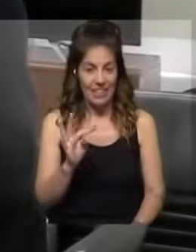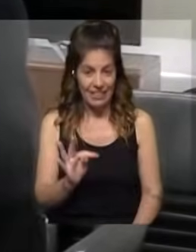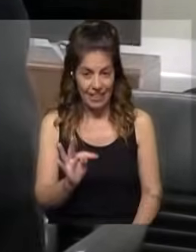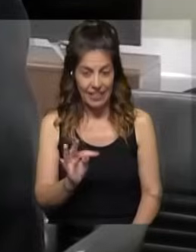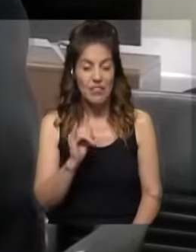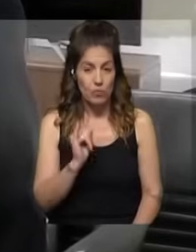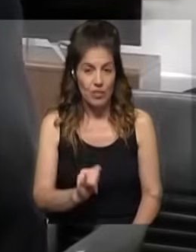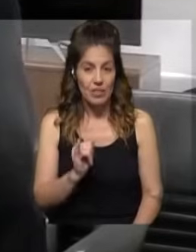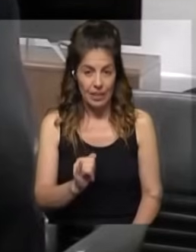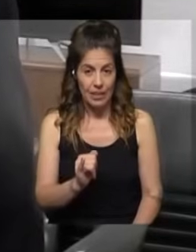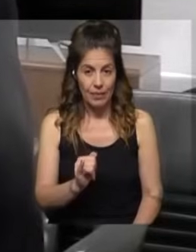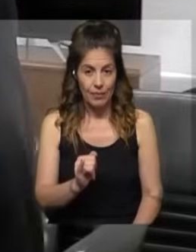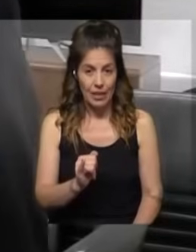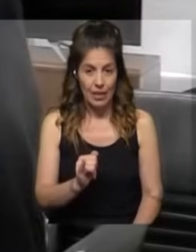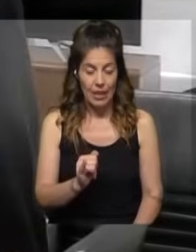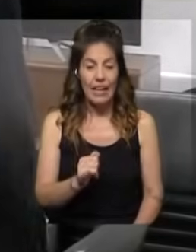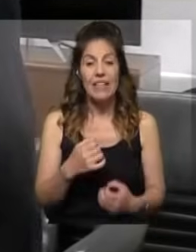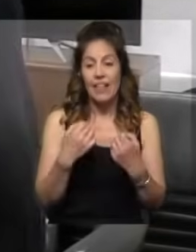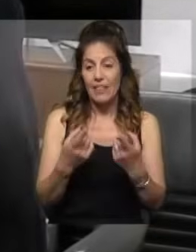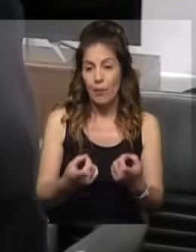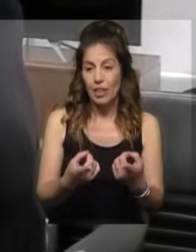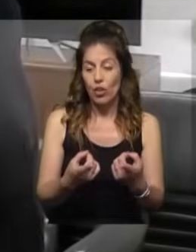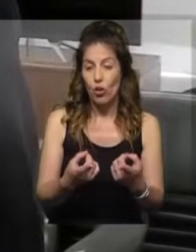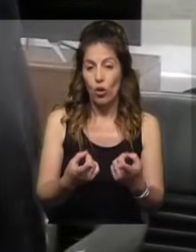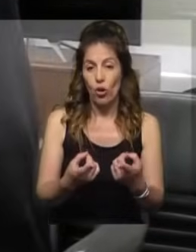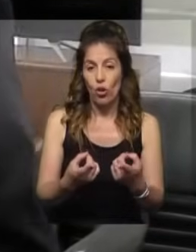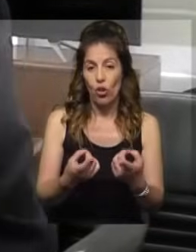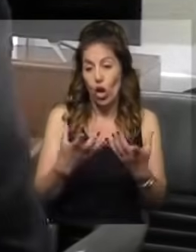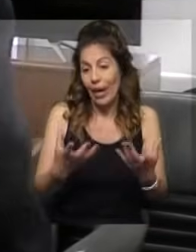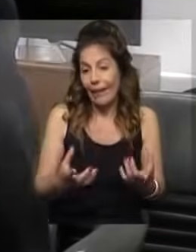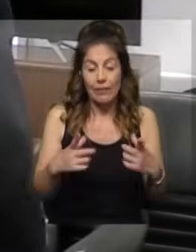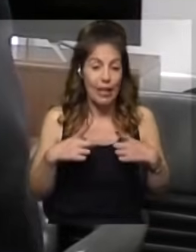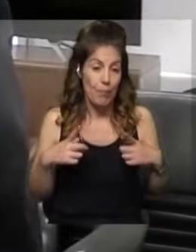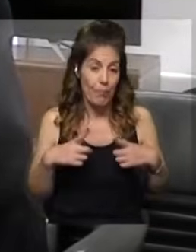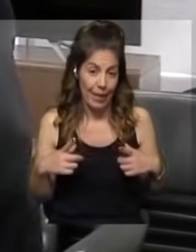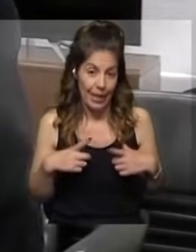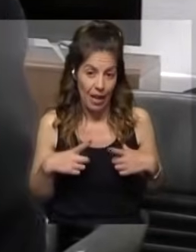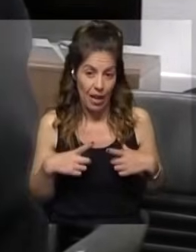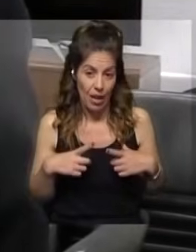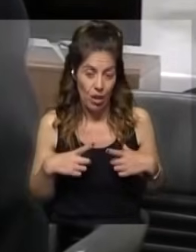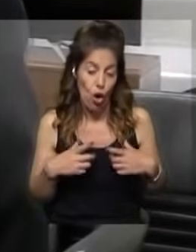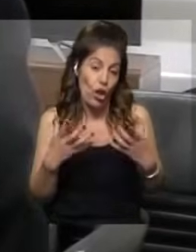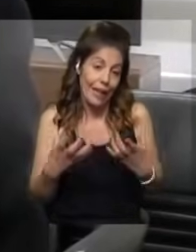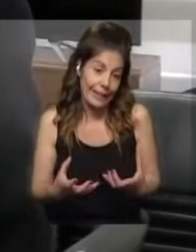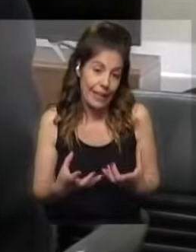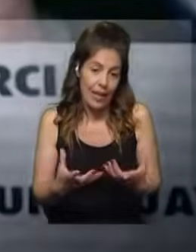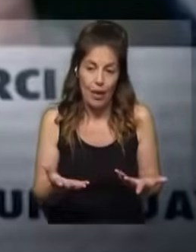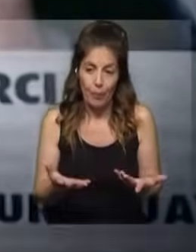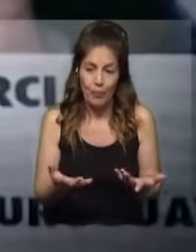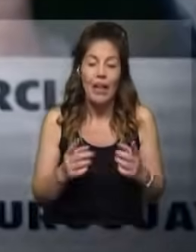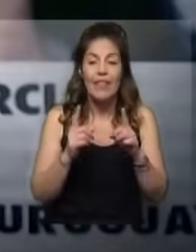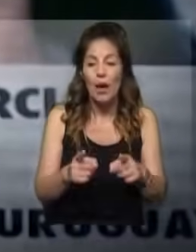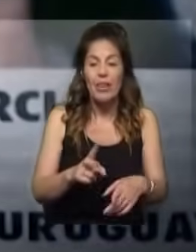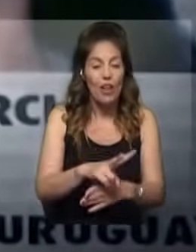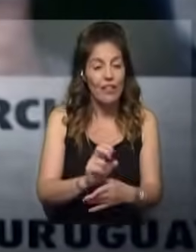el doctor moratorio en el que les ha transmitido Cuál es su su expectativa deun forma o su su deseo por decir de alguna manera también el